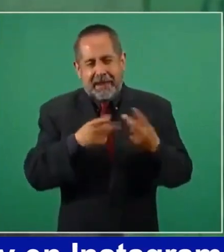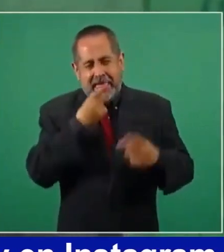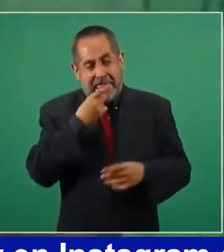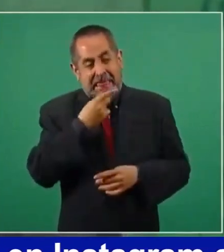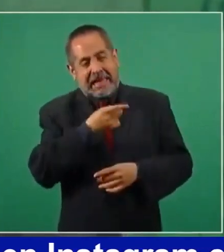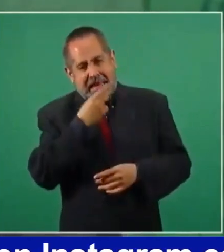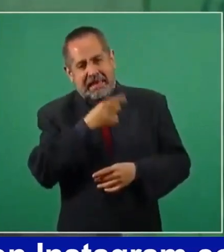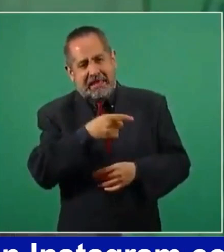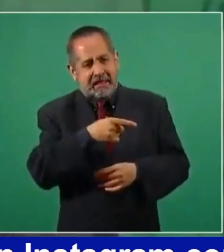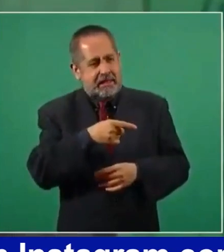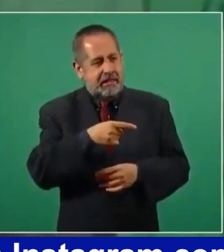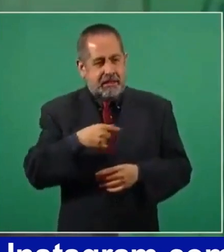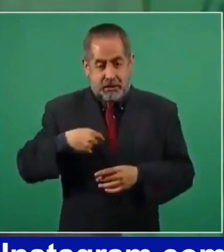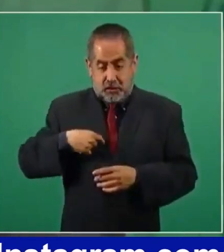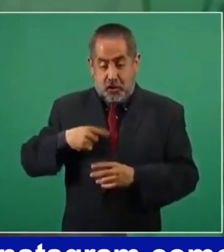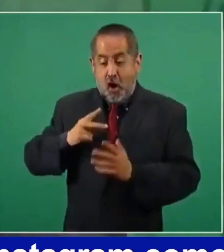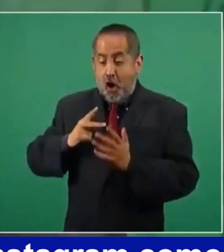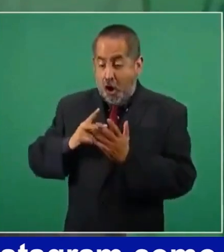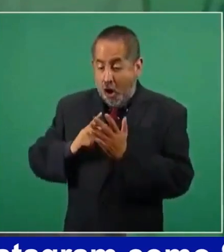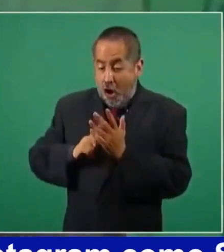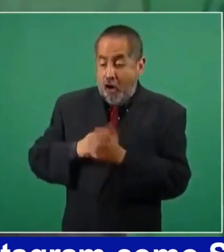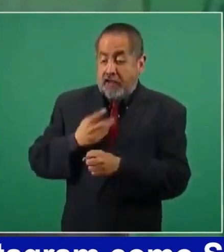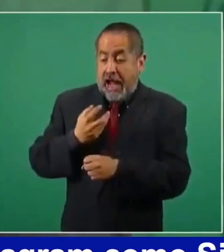diles que te vas a reelegir.